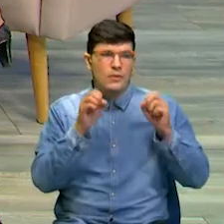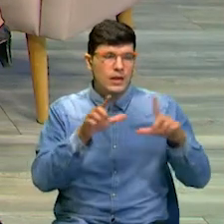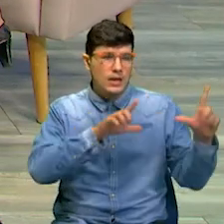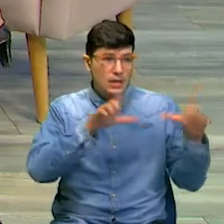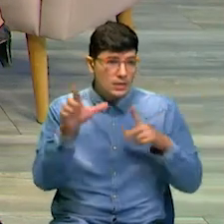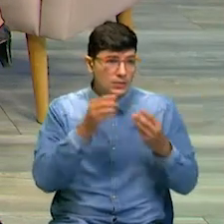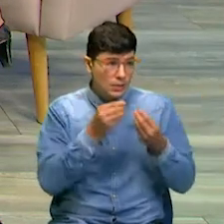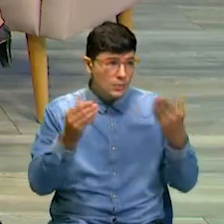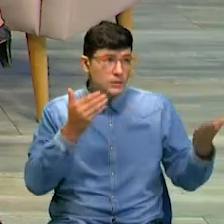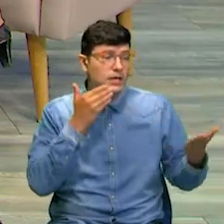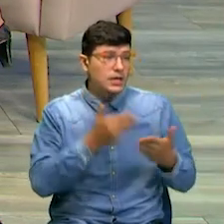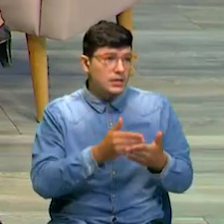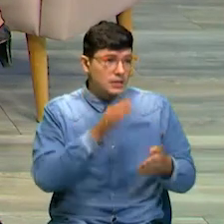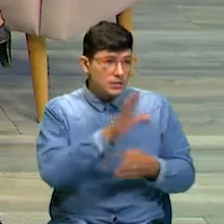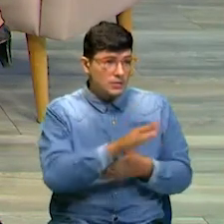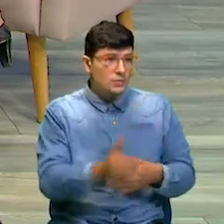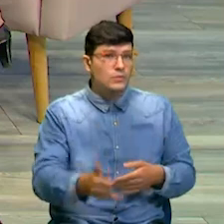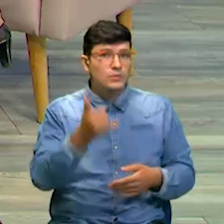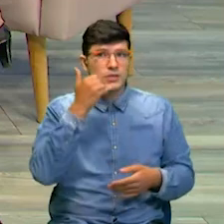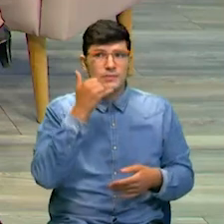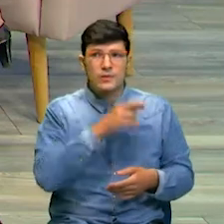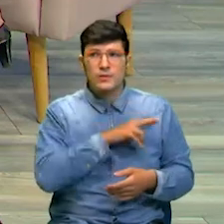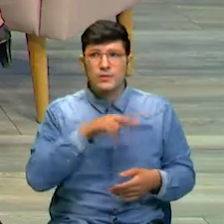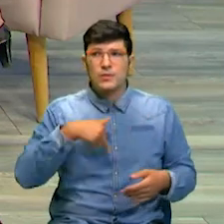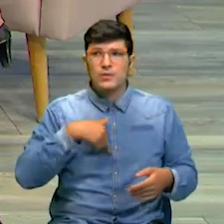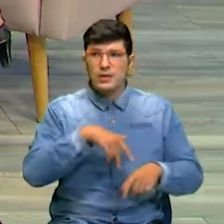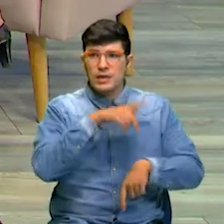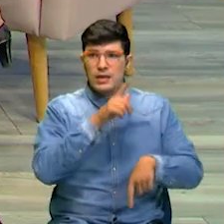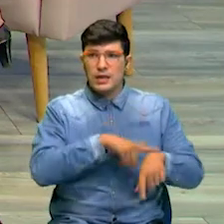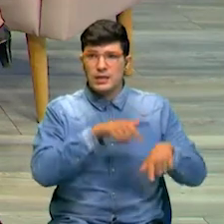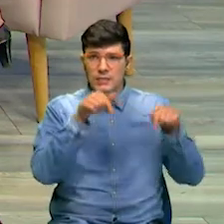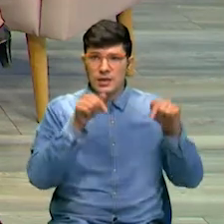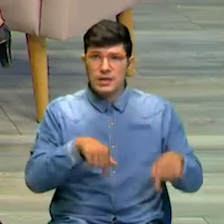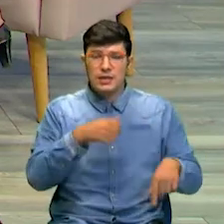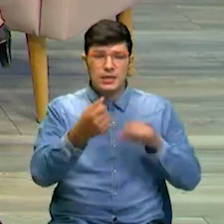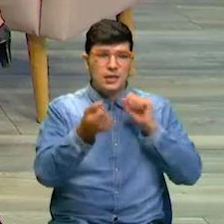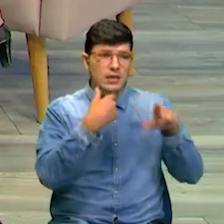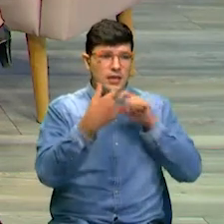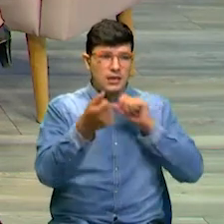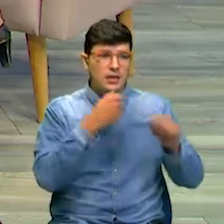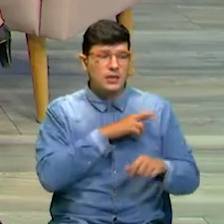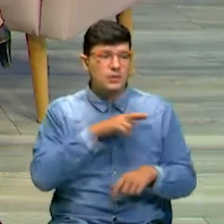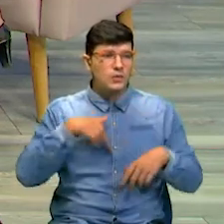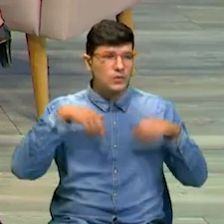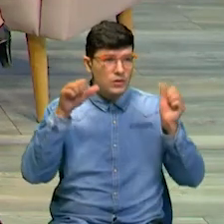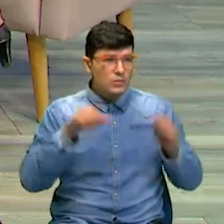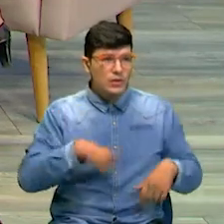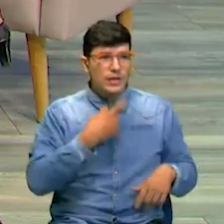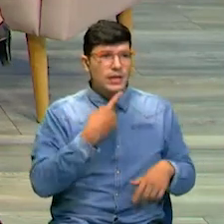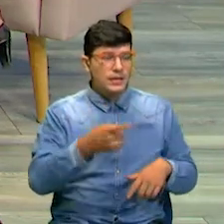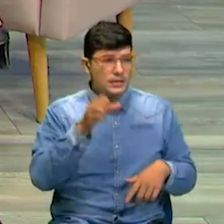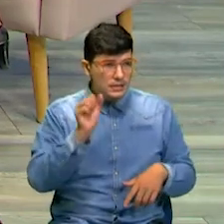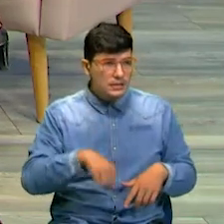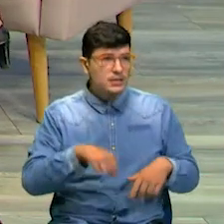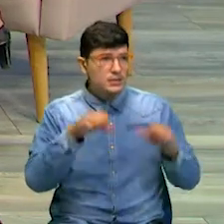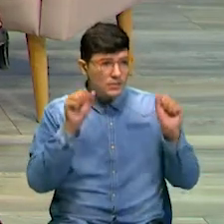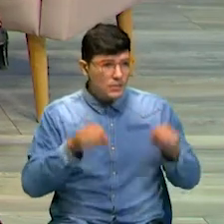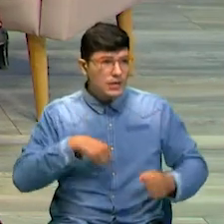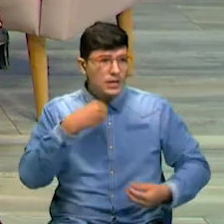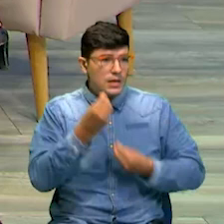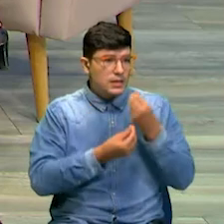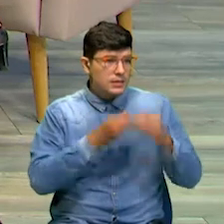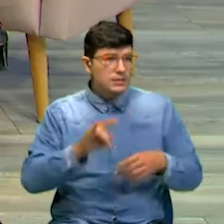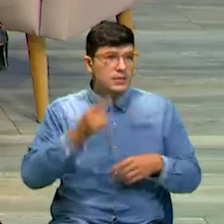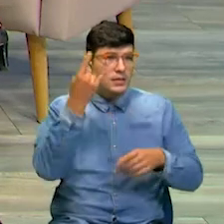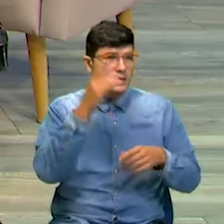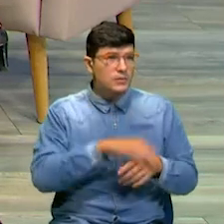muchas gracias por haberse contactado por nosotros y tomarse el tiempo de hacer esta inquietud. ¿Qué le podemos decir? ¿Sí se puede hacer algo? Son tres, son cinco